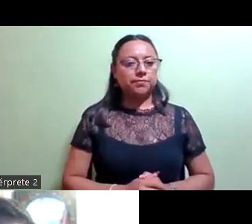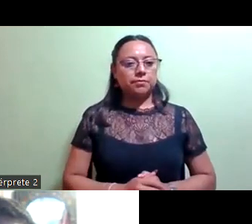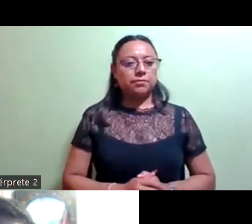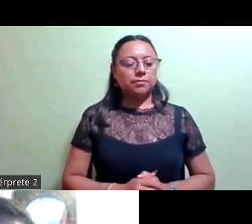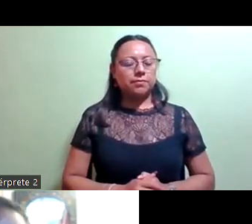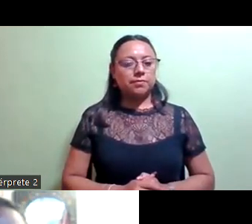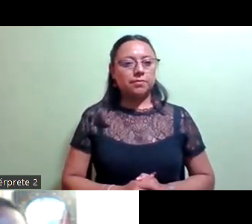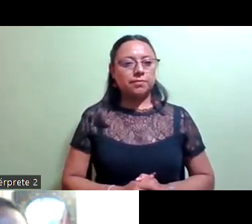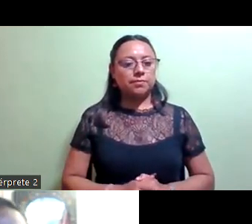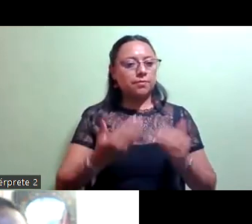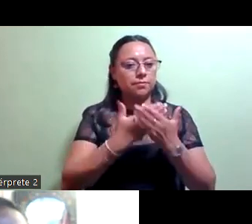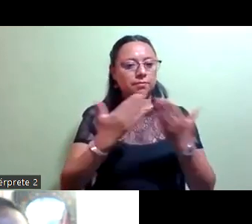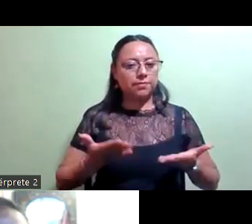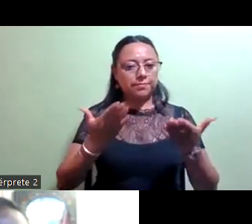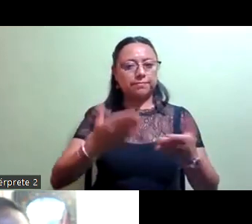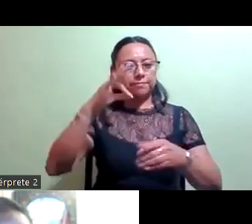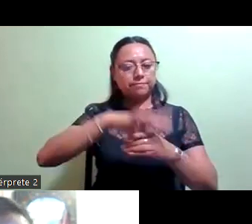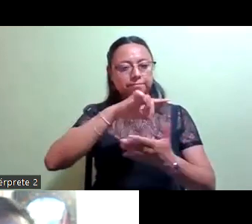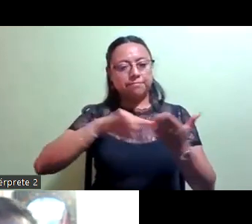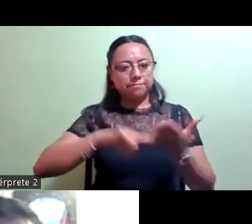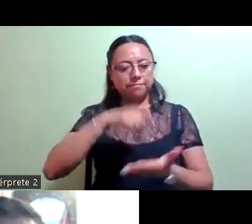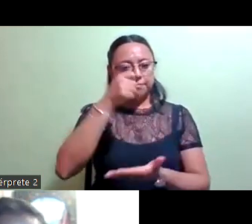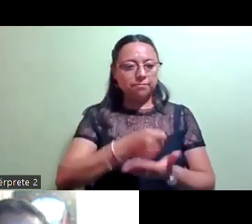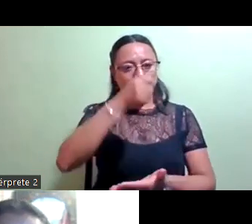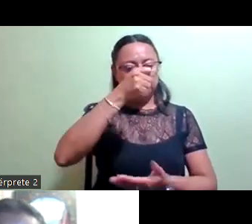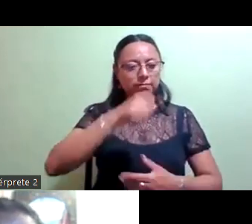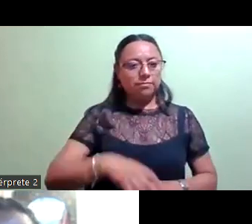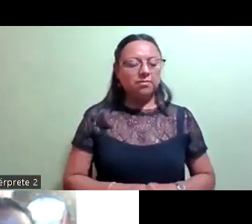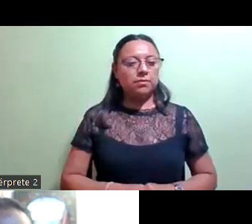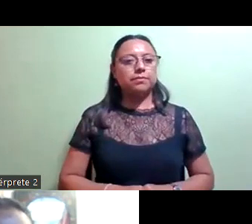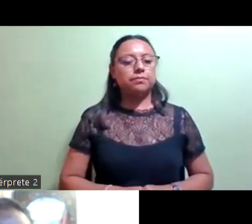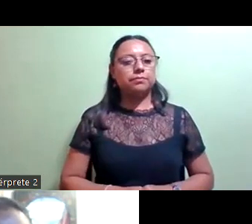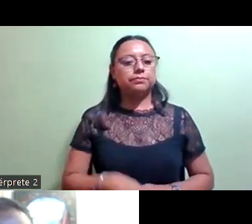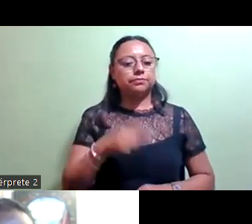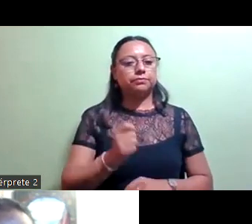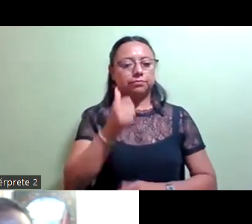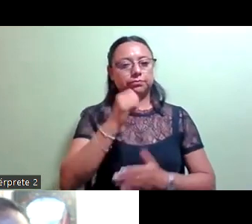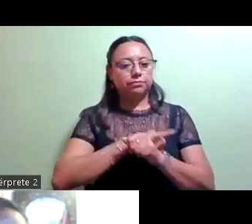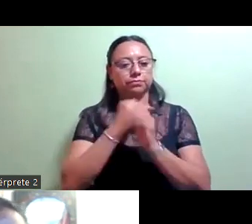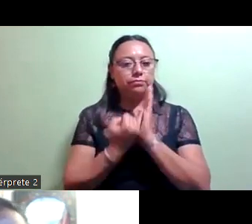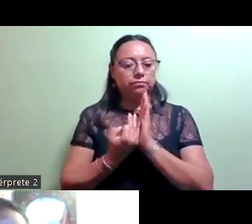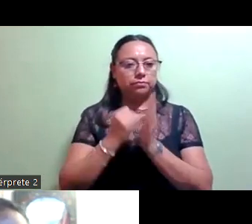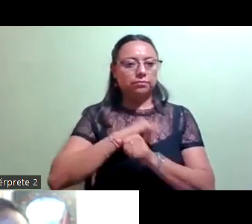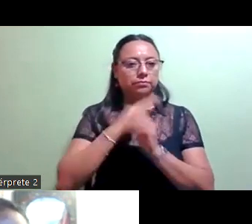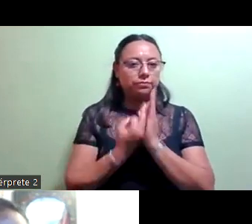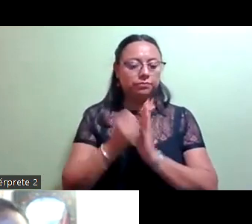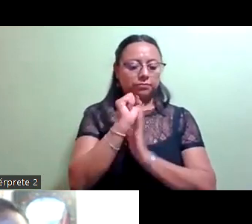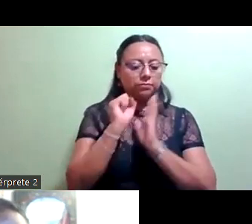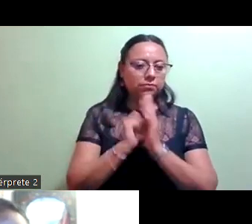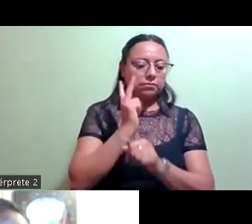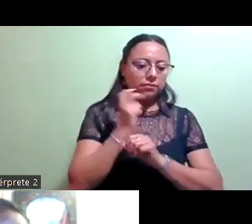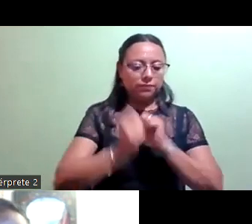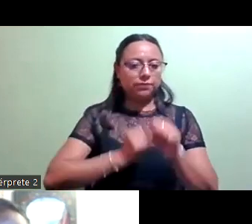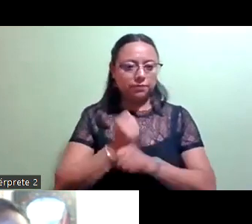se somete a votación la aprobación de el primer informe semestral de actividades del segundo año de